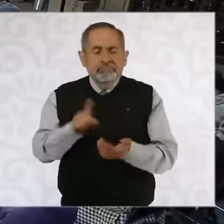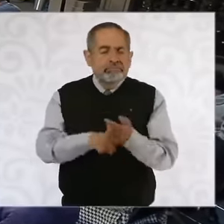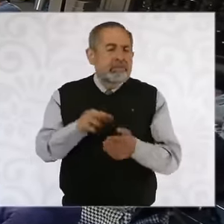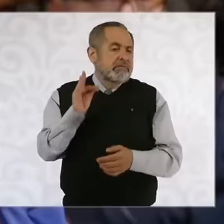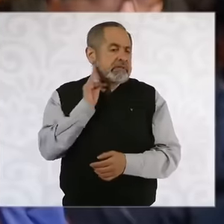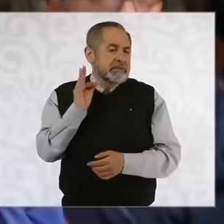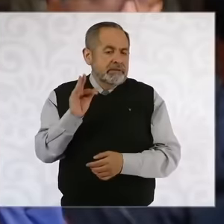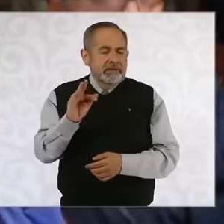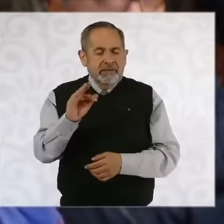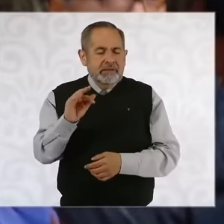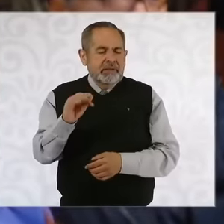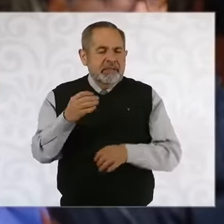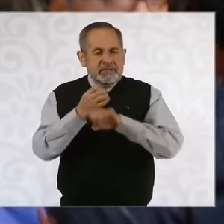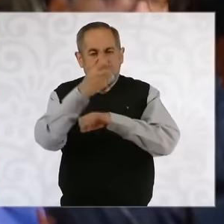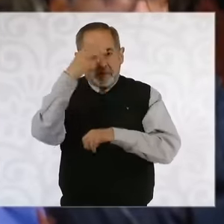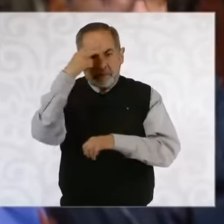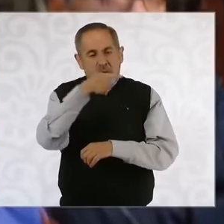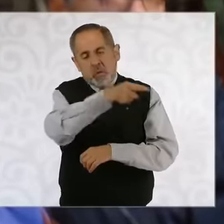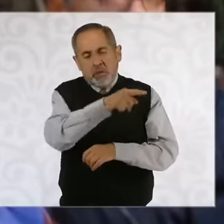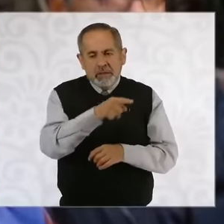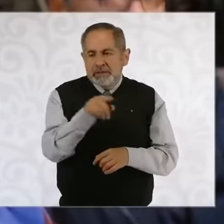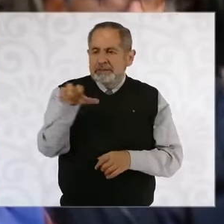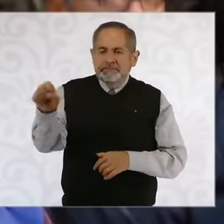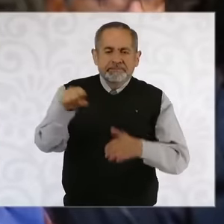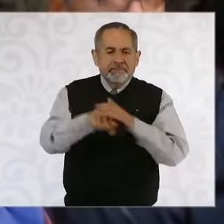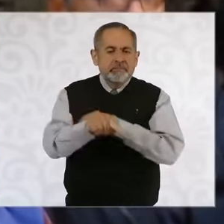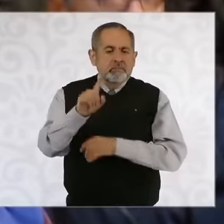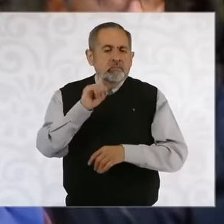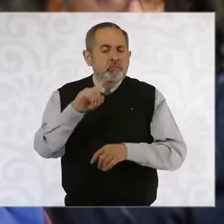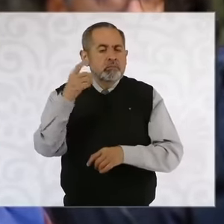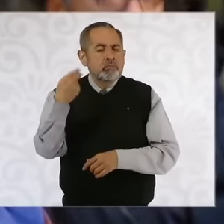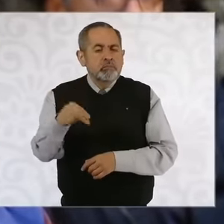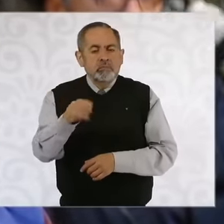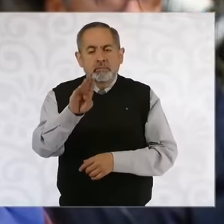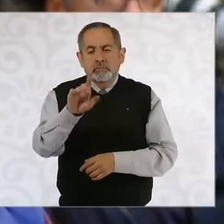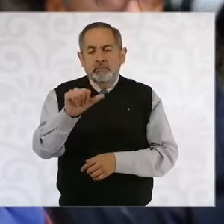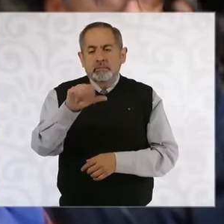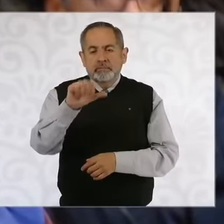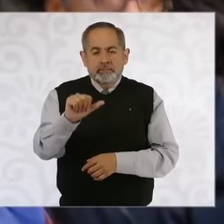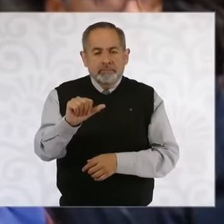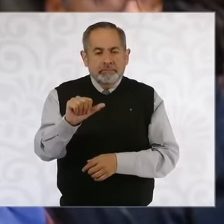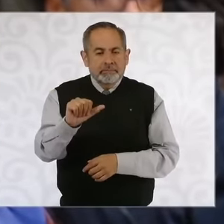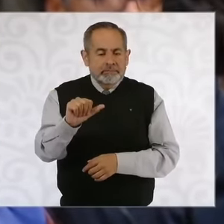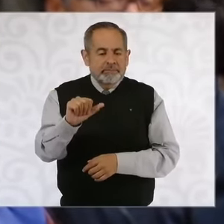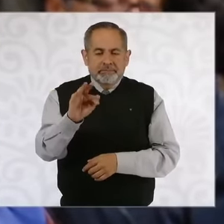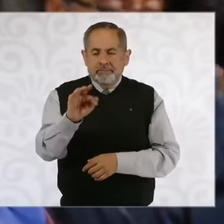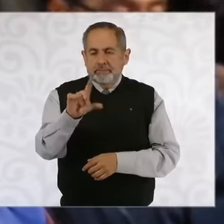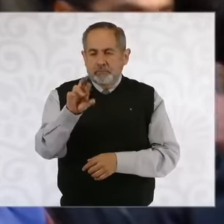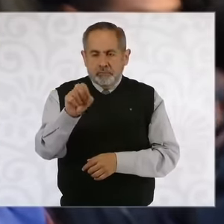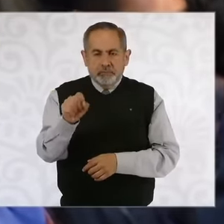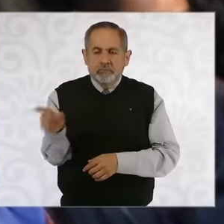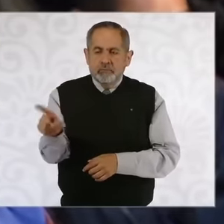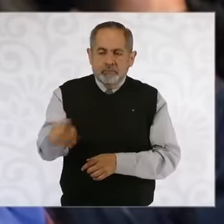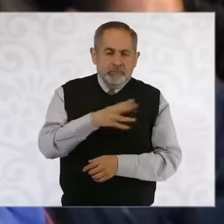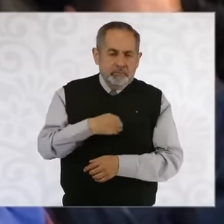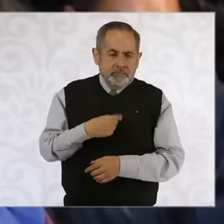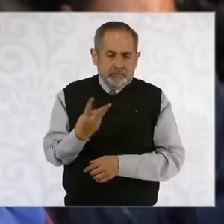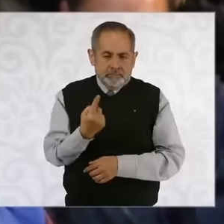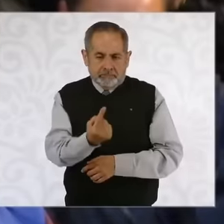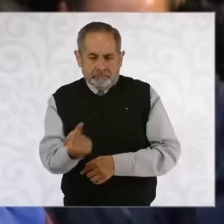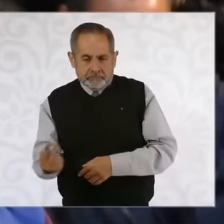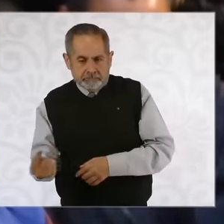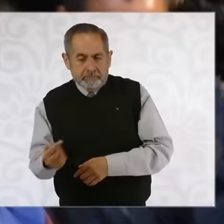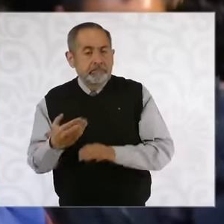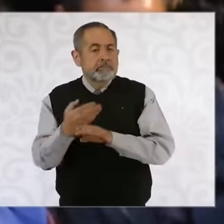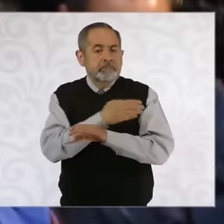General de Justicia del Estado de México a la señora Blanca Flor Vargas Colín, madre de tres menores de edad. En el